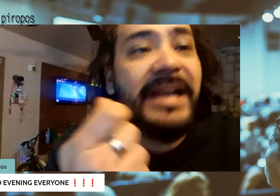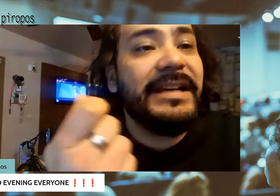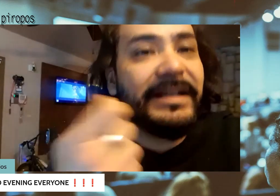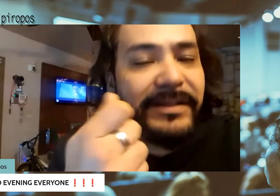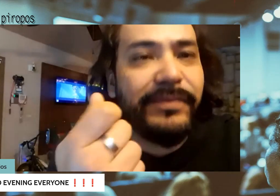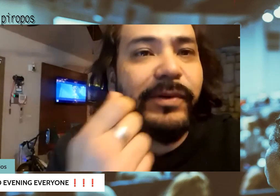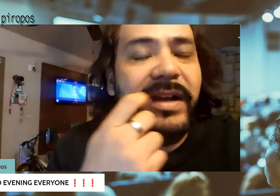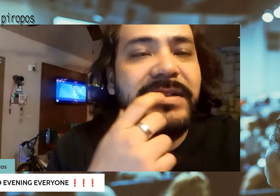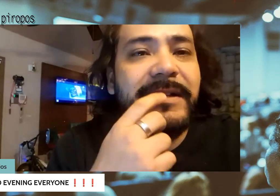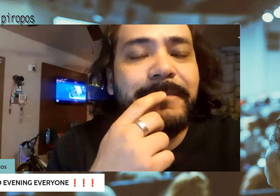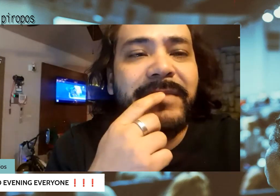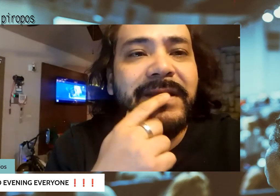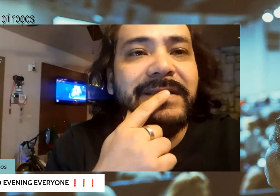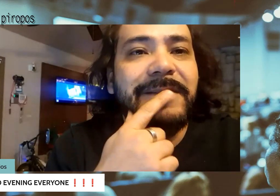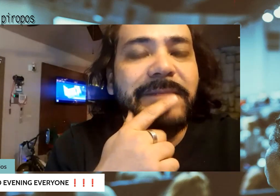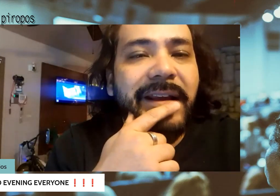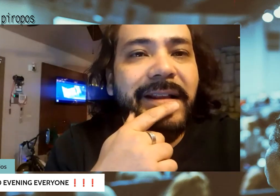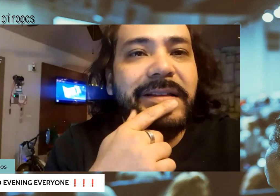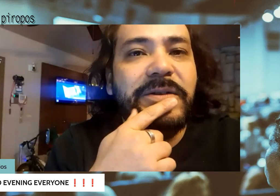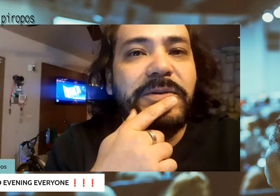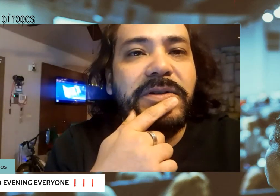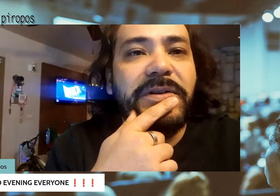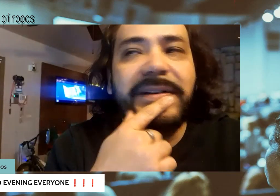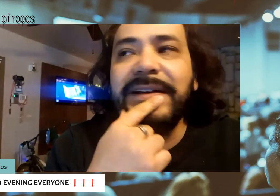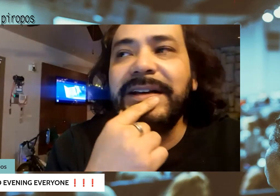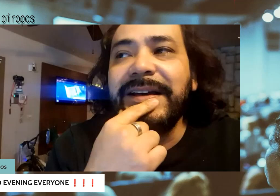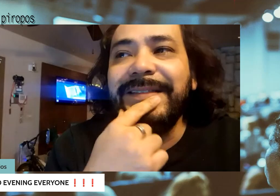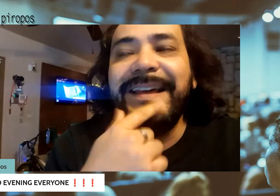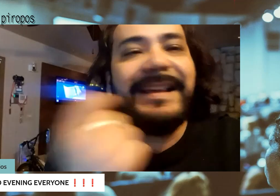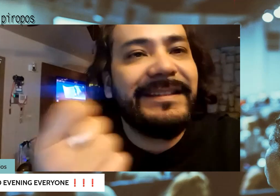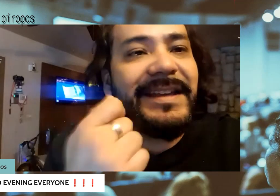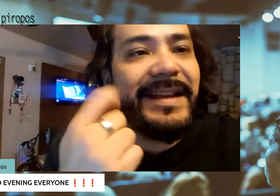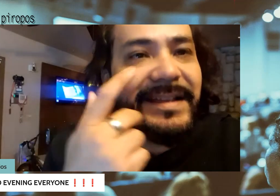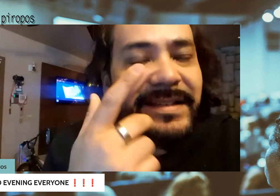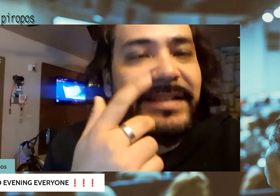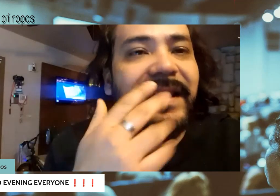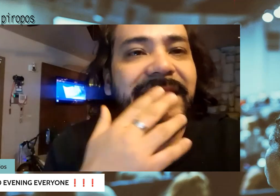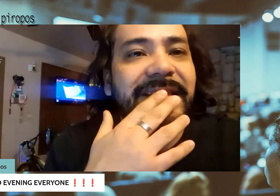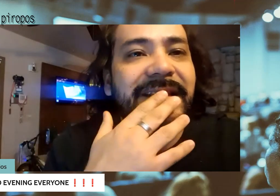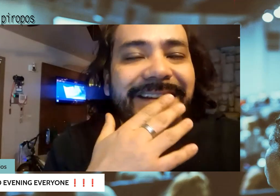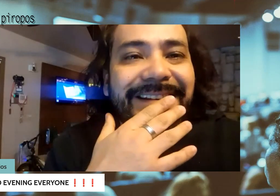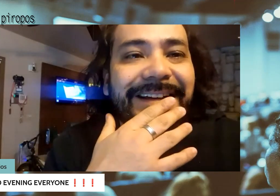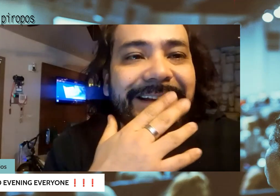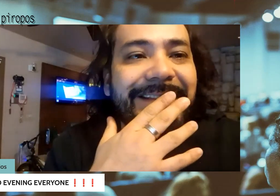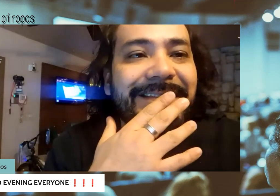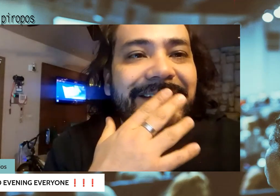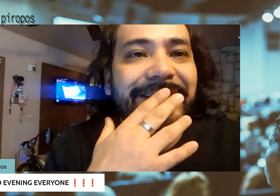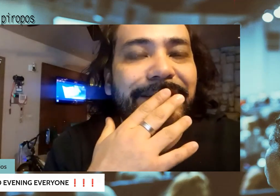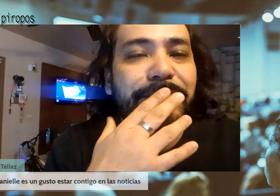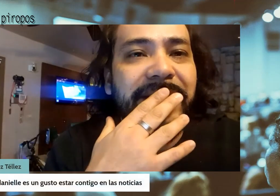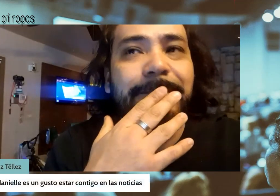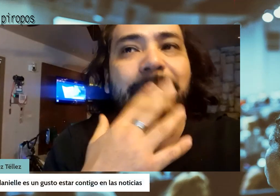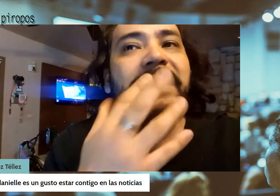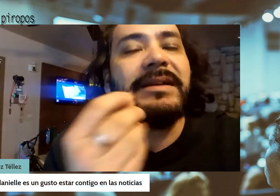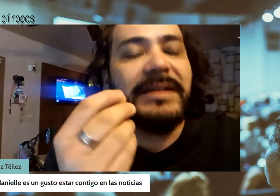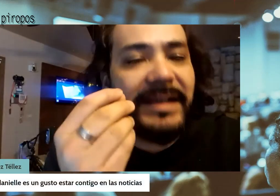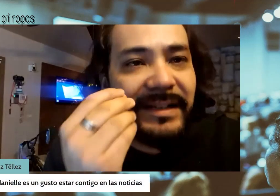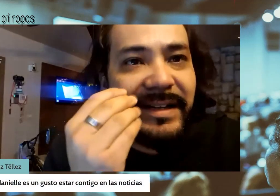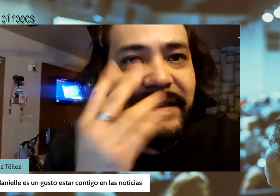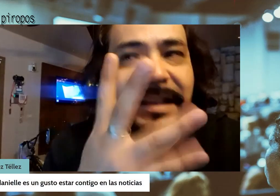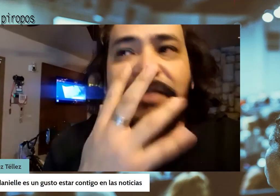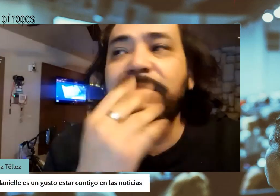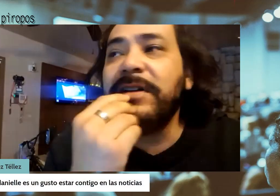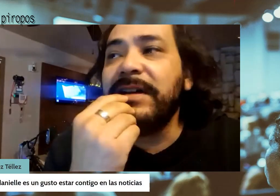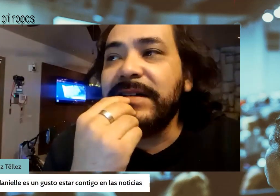4T y refuerza también el discurso de intereses que tiene la gente del PRIAN,